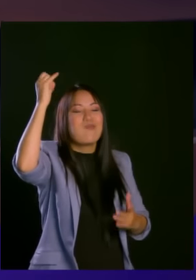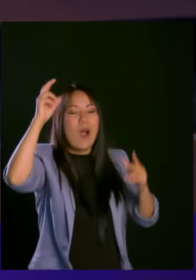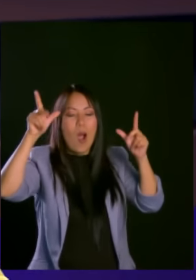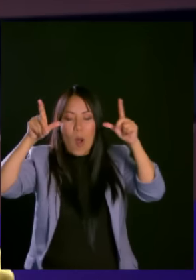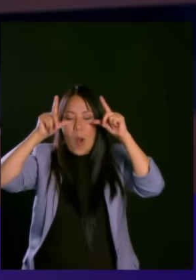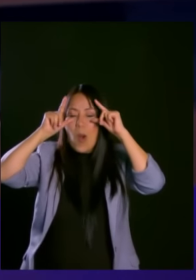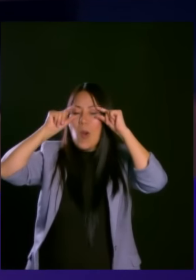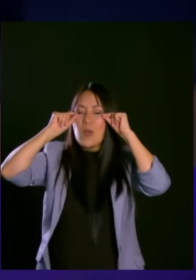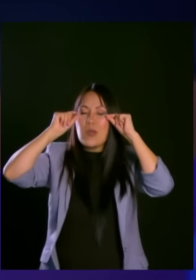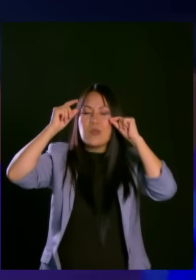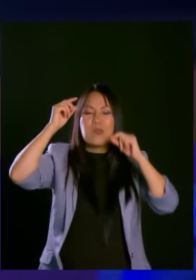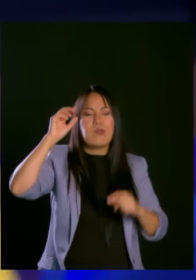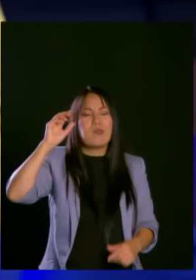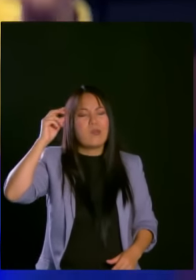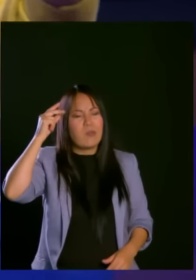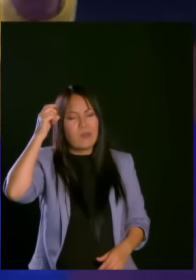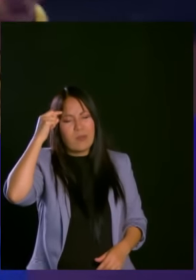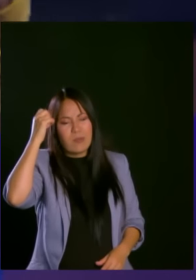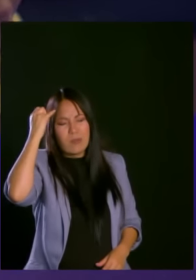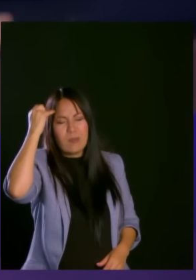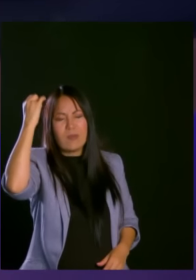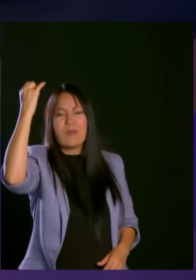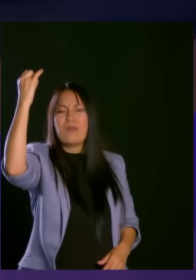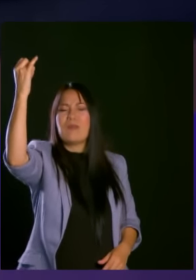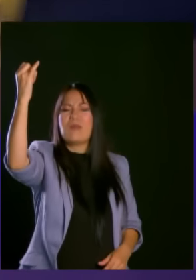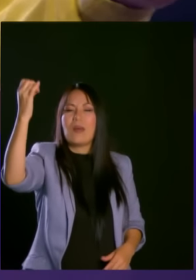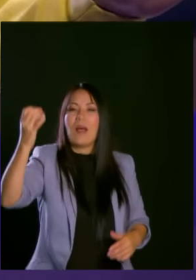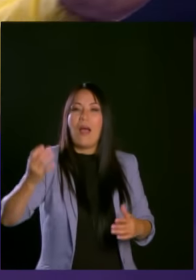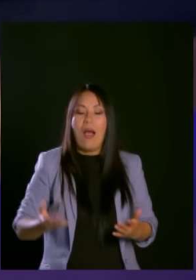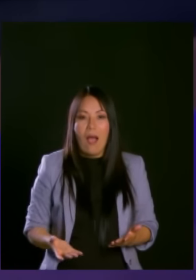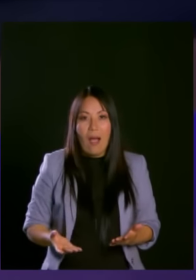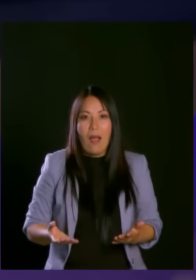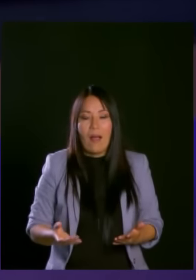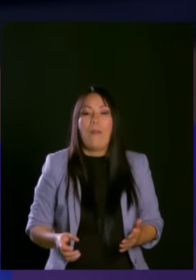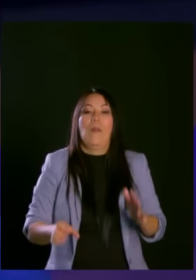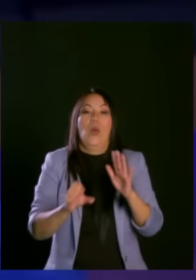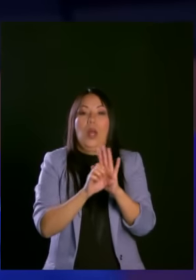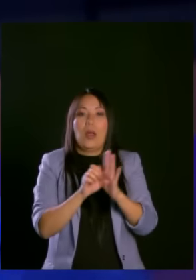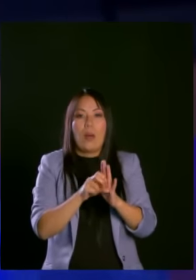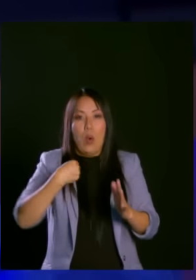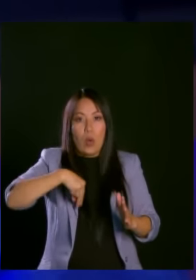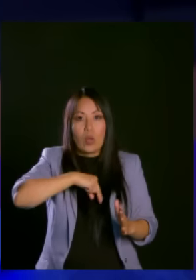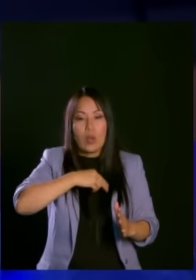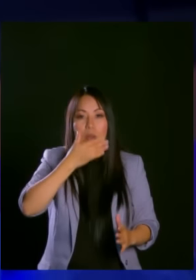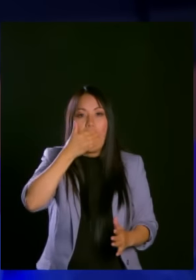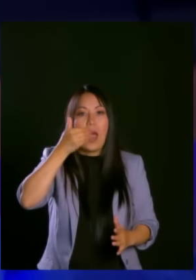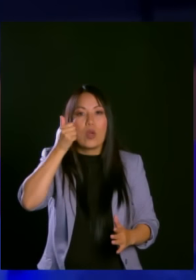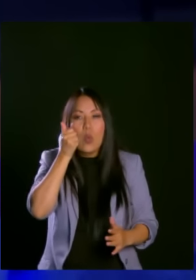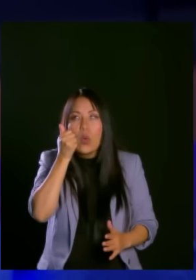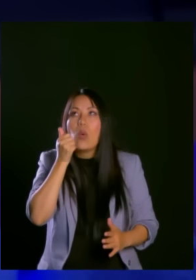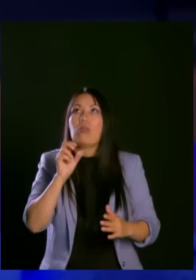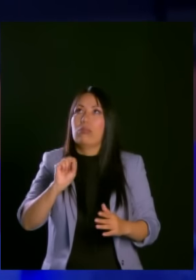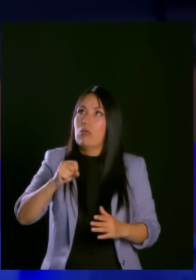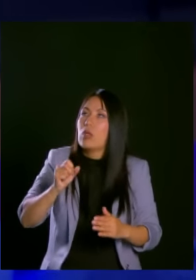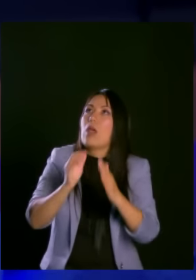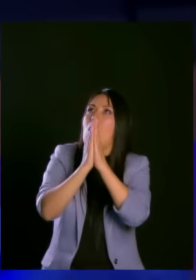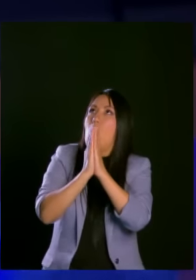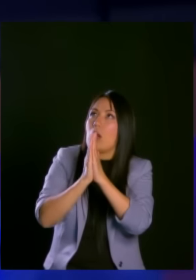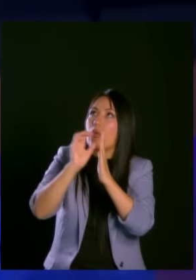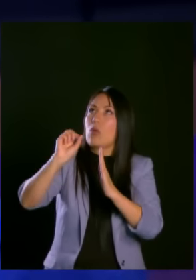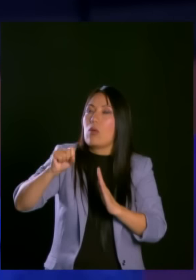Ahora, los cristianos practican el ayuno, la oración, pero no la meditación. Cero meditación.